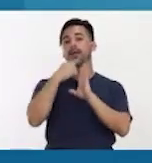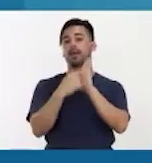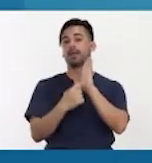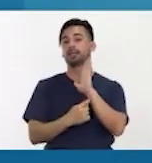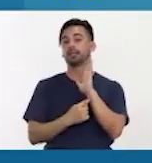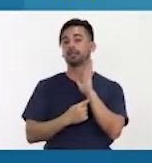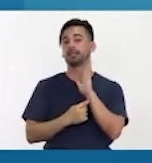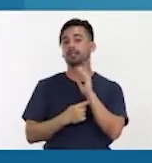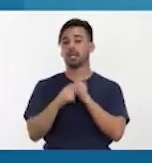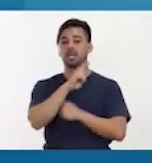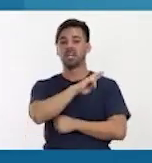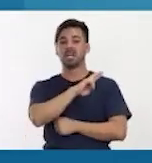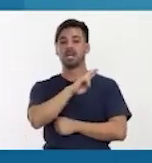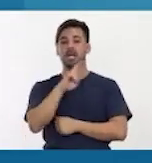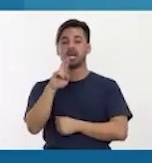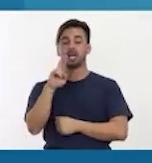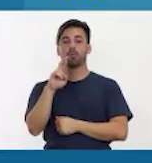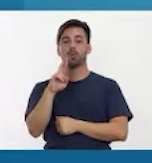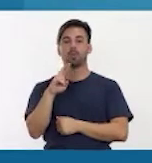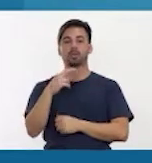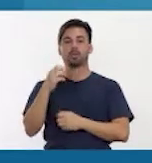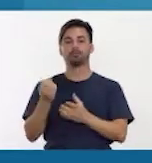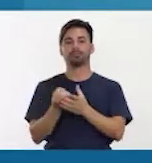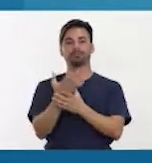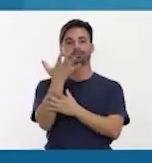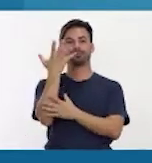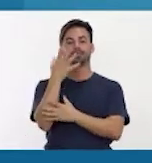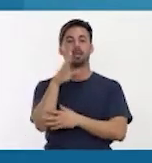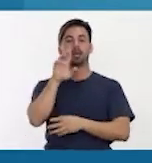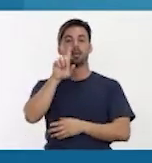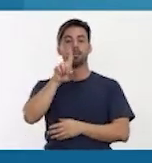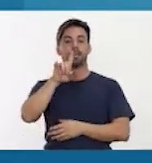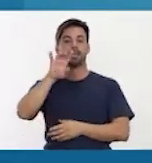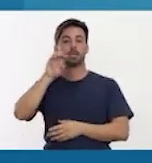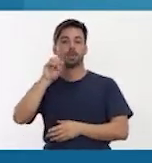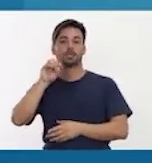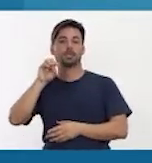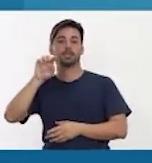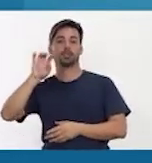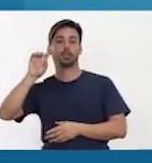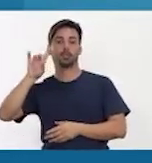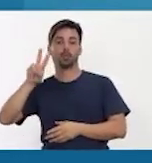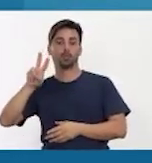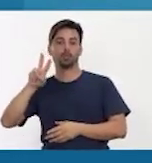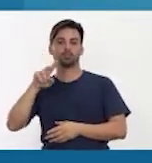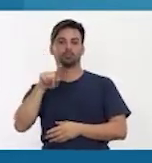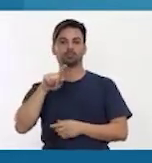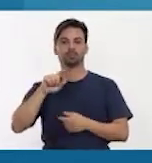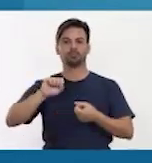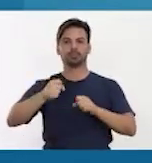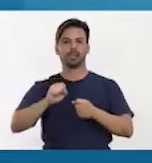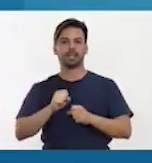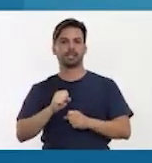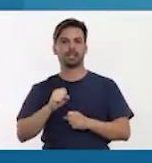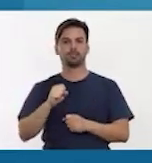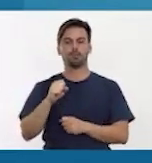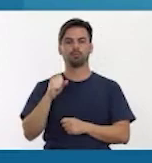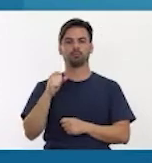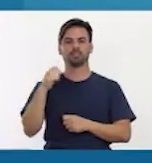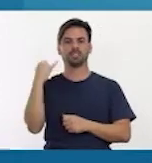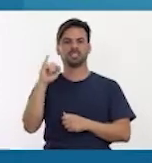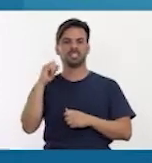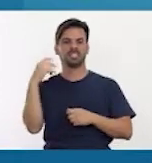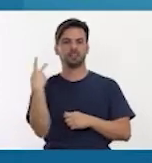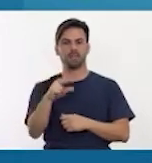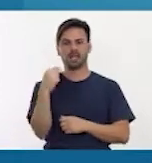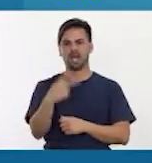caracterizar la República surgida en 1902 y la aplicación de los mecanismos de dominación imperialista hasta la primera mitad de